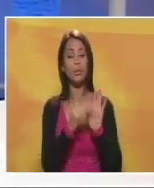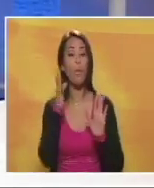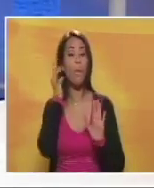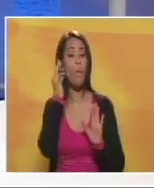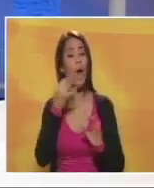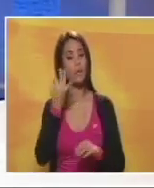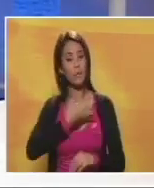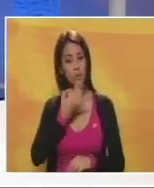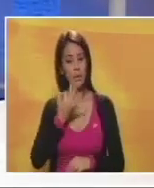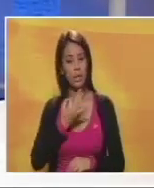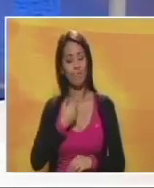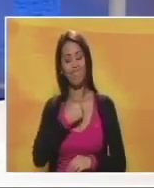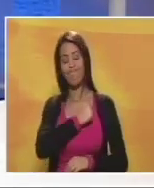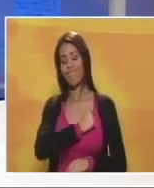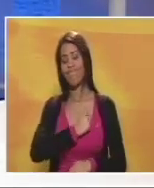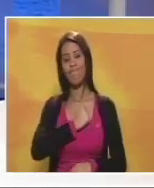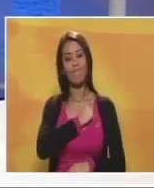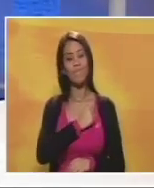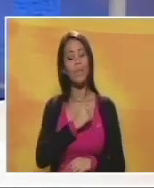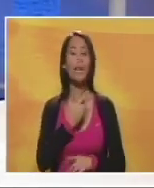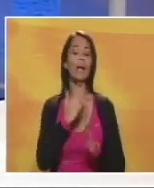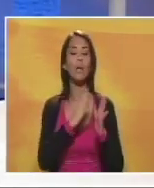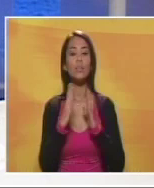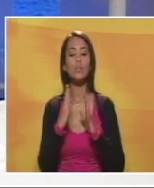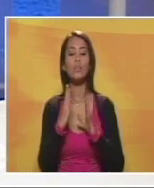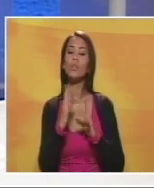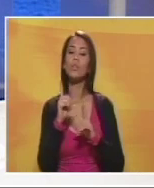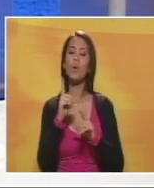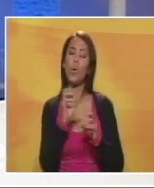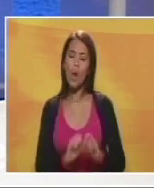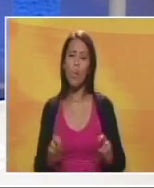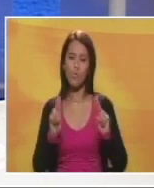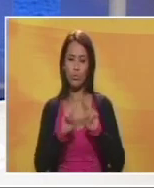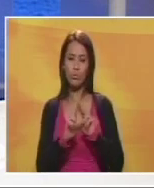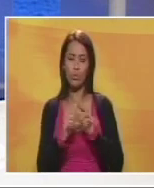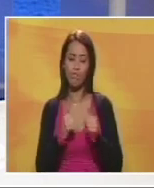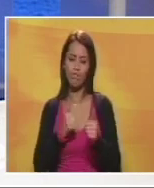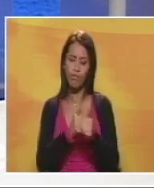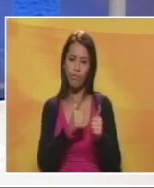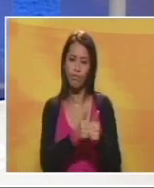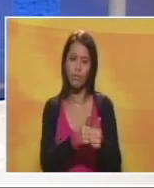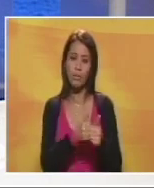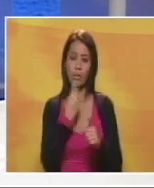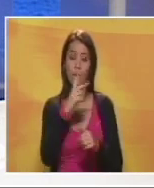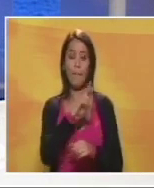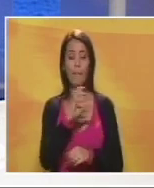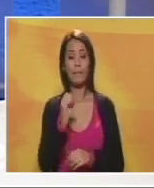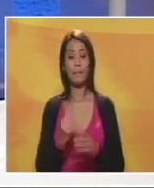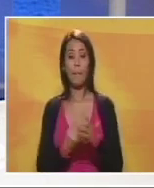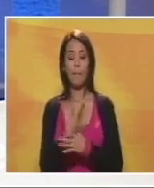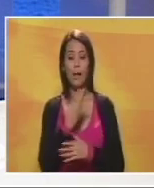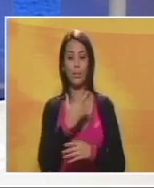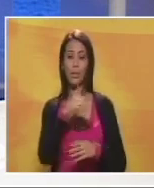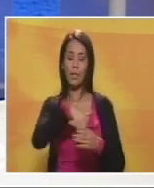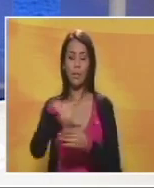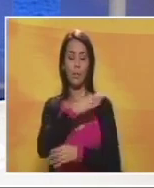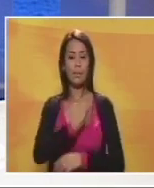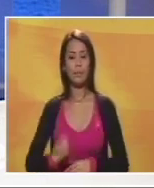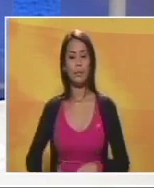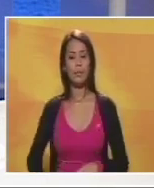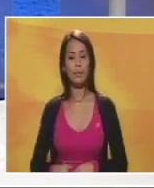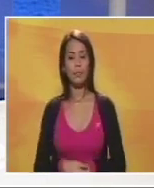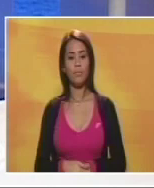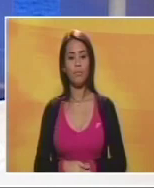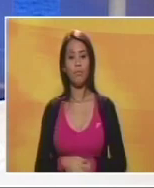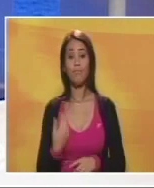Herrera aseguró que es lamentable que la Organización de Naciones Unidas no quiera acompañar las elecciones presidenciales del próximo 20 de mayo. No obstante, afirmó que